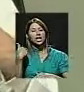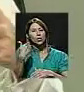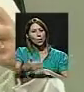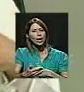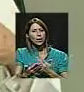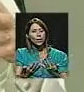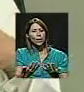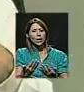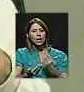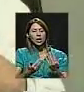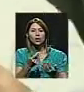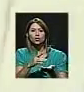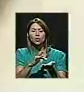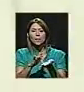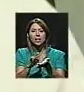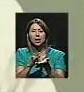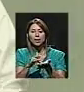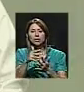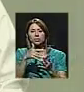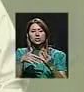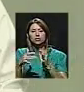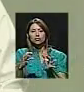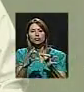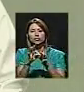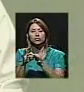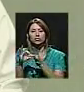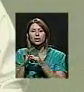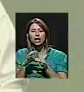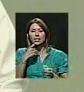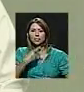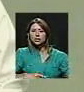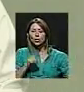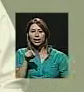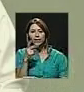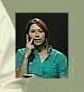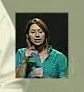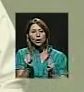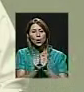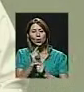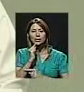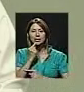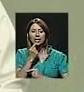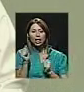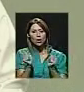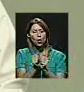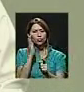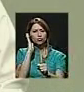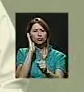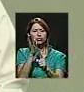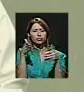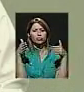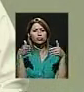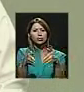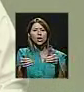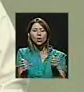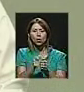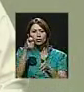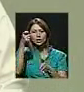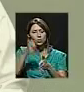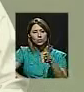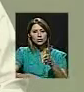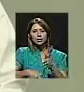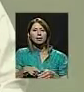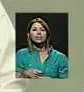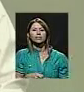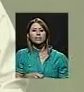hay una interacción de los medicamentos. El problema de la depresión hay que tomarlo con la seriedad, con la objetividad y con la rigurosidad que